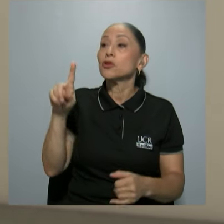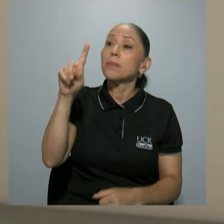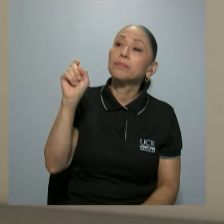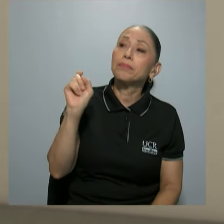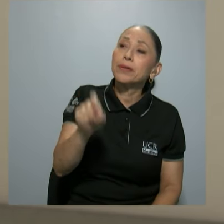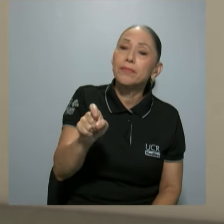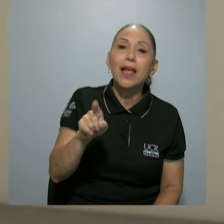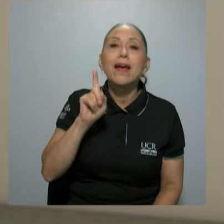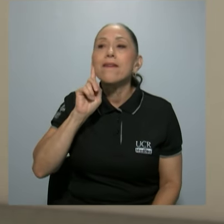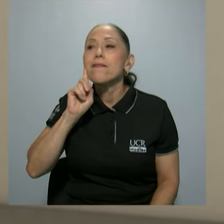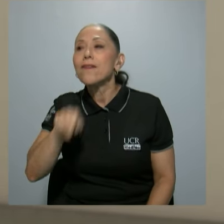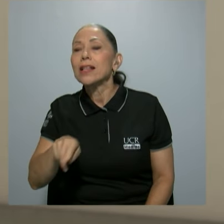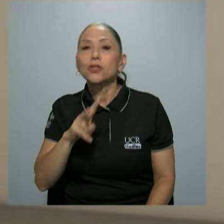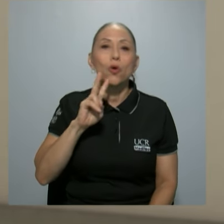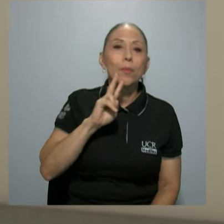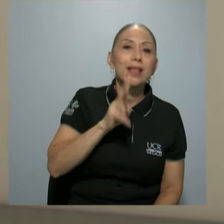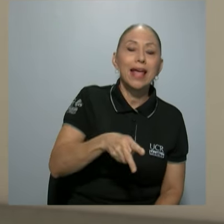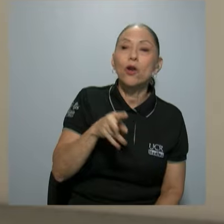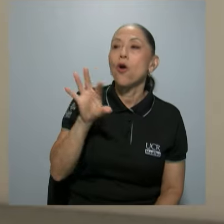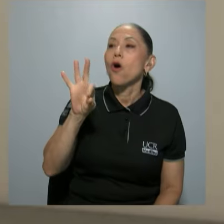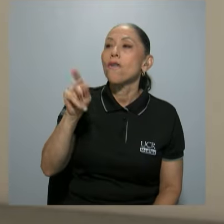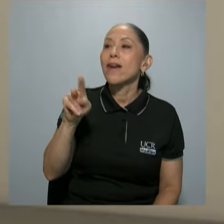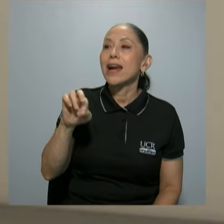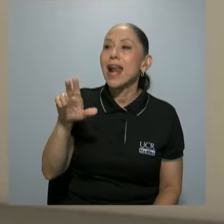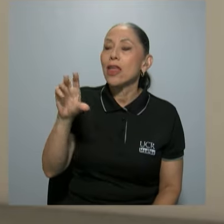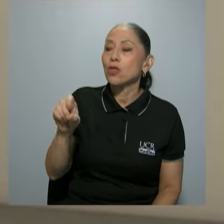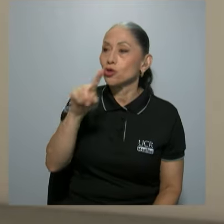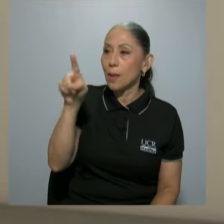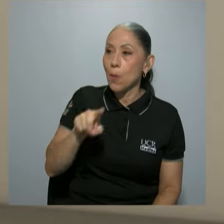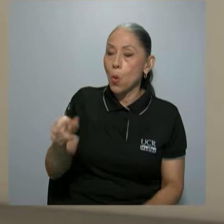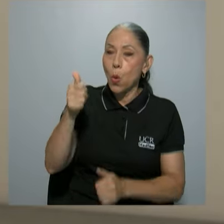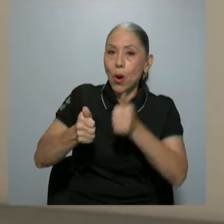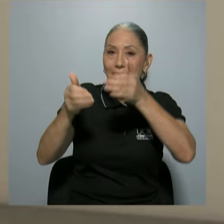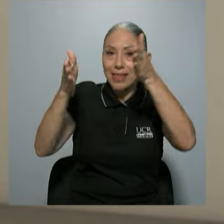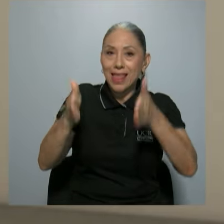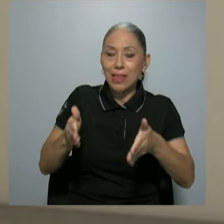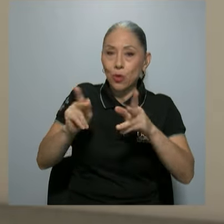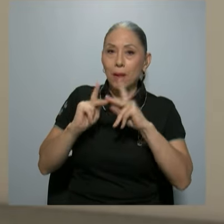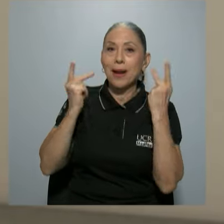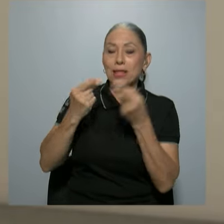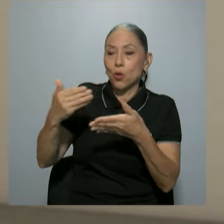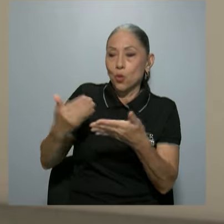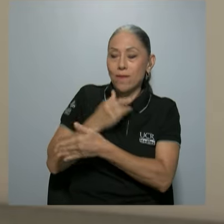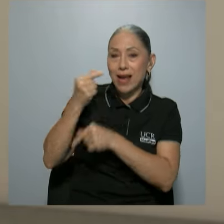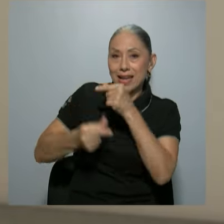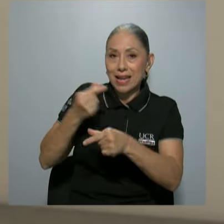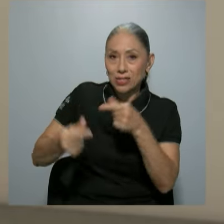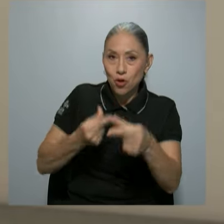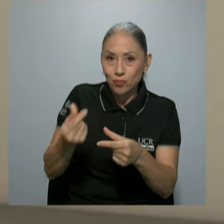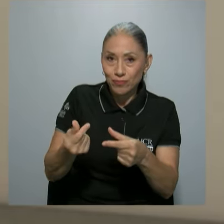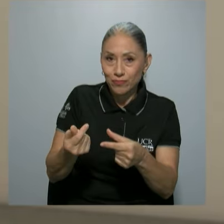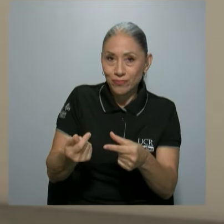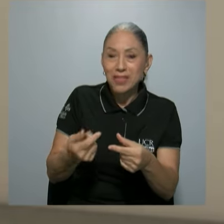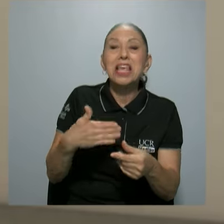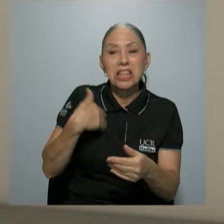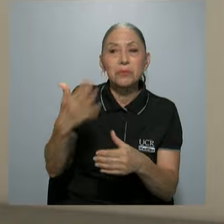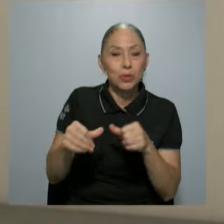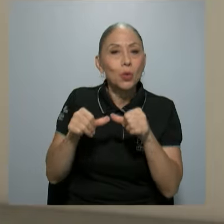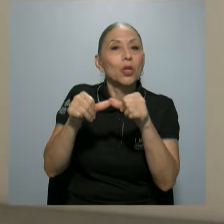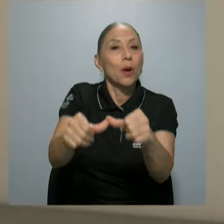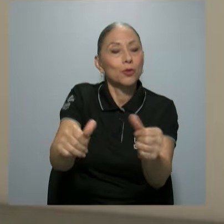verdadero, Fernando Zamora, candidato del partido Nueva Generación, y vamos a regresar a las otras preguntas